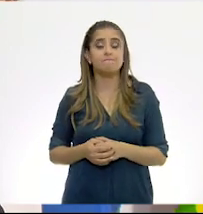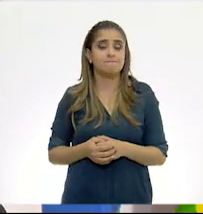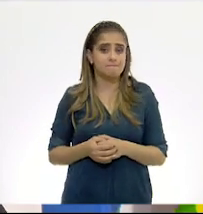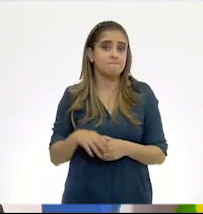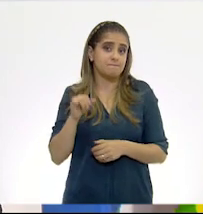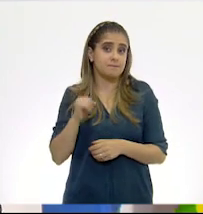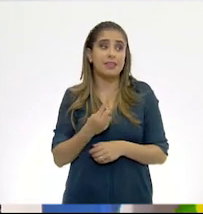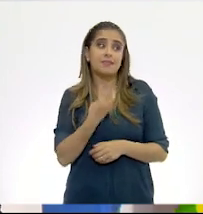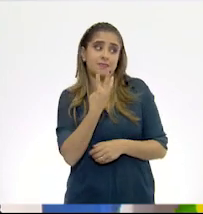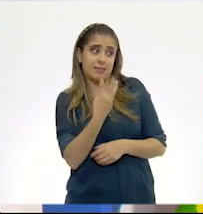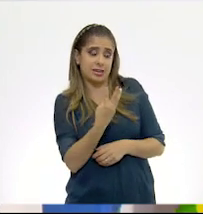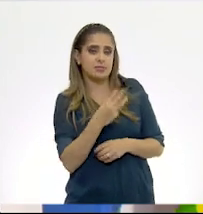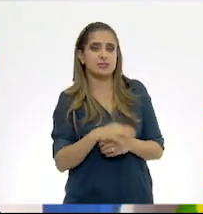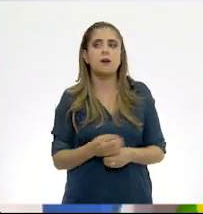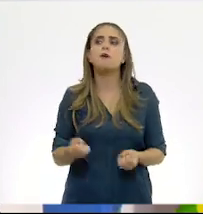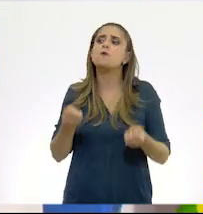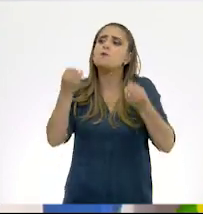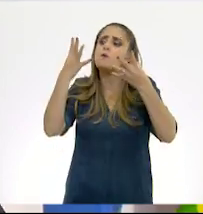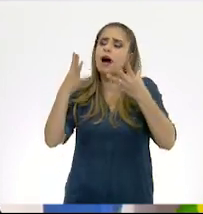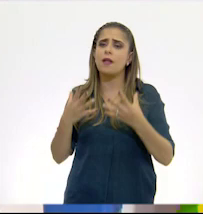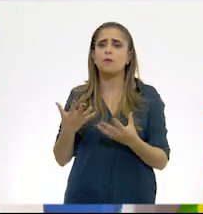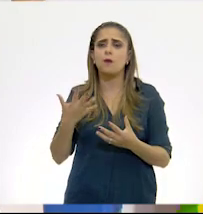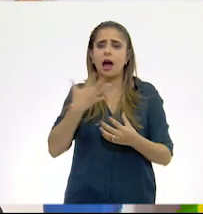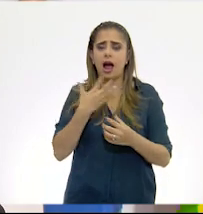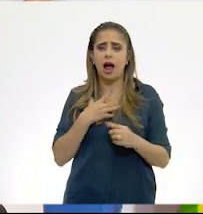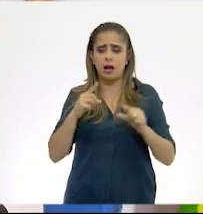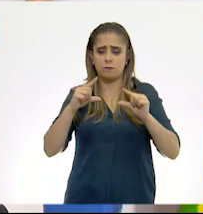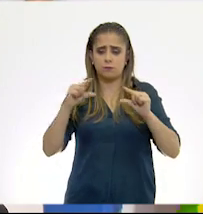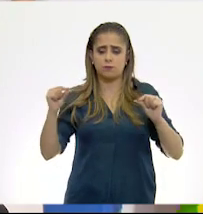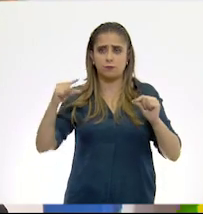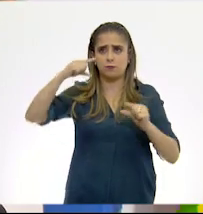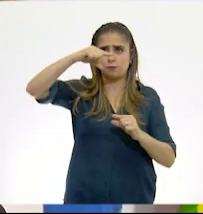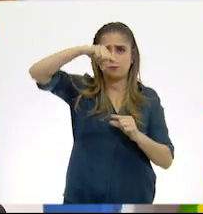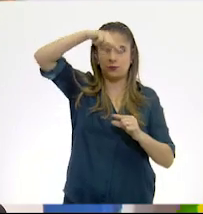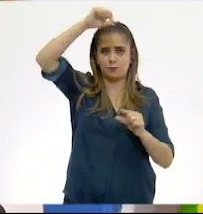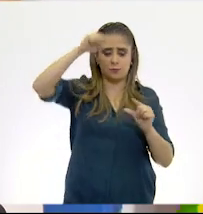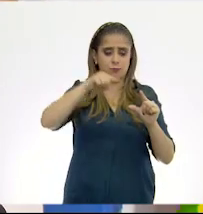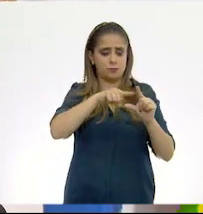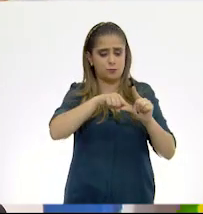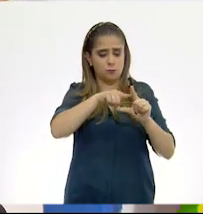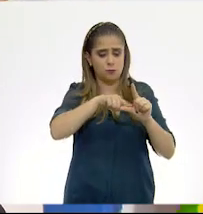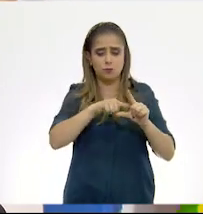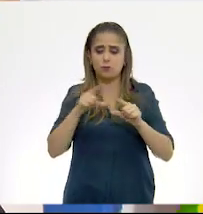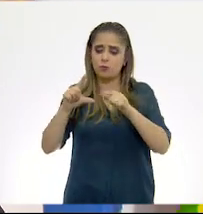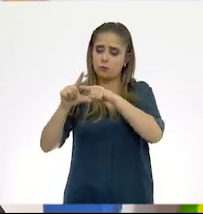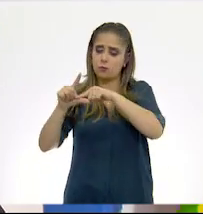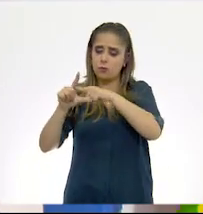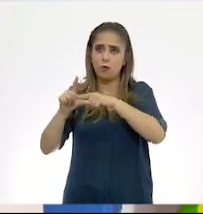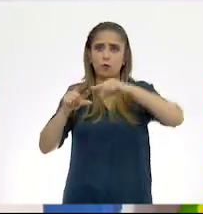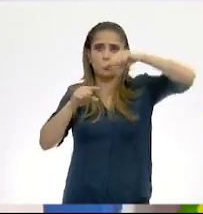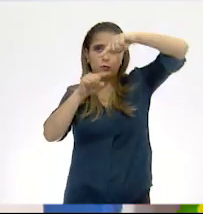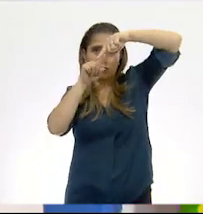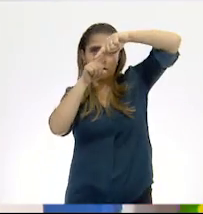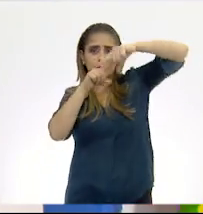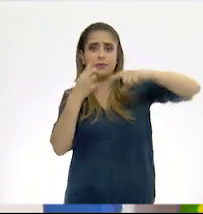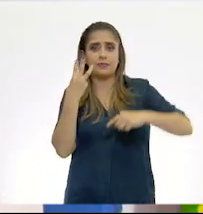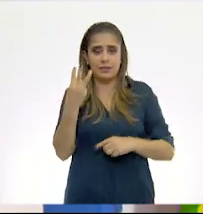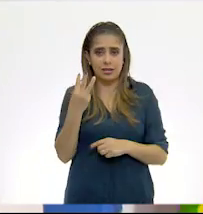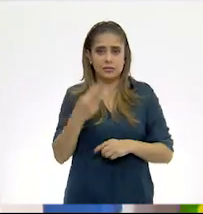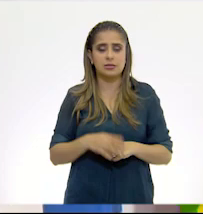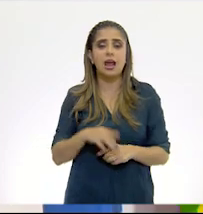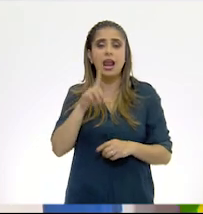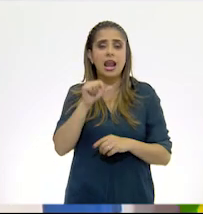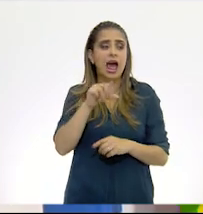Ajá. Tres. ¿Cuántos vértices tiene? Uno, dos y tres. ¿Cómo son sus